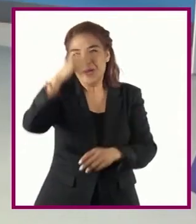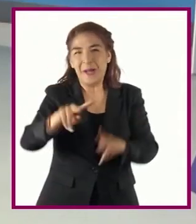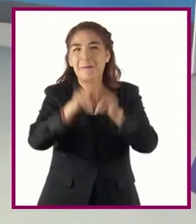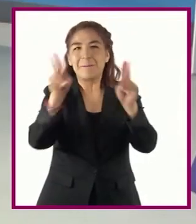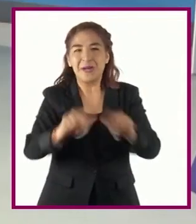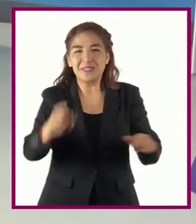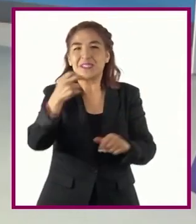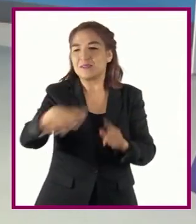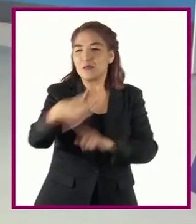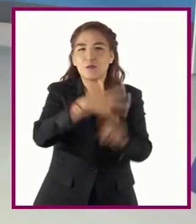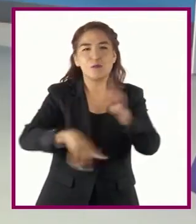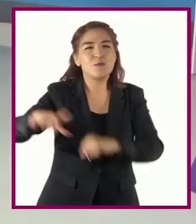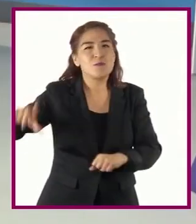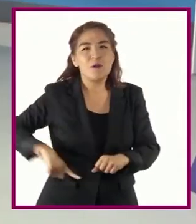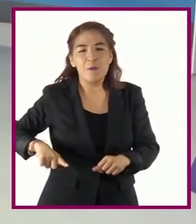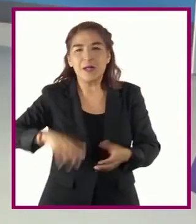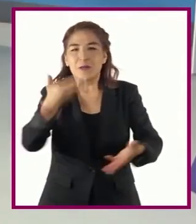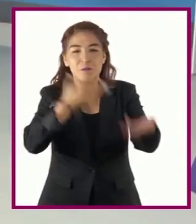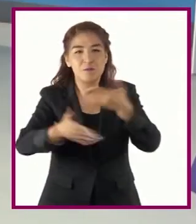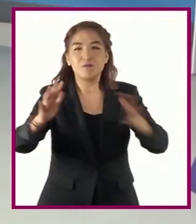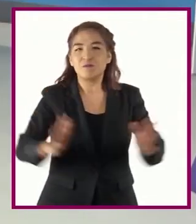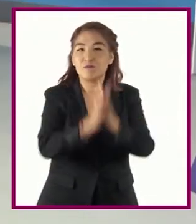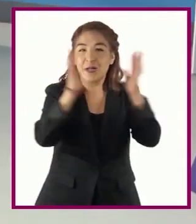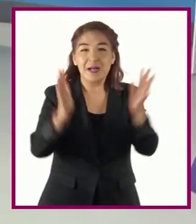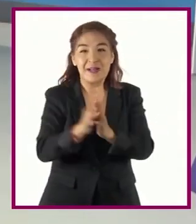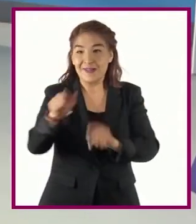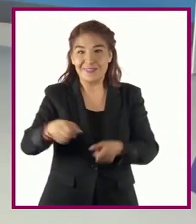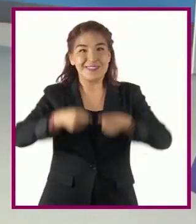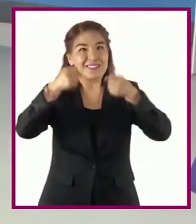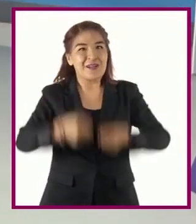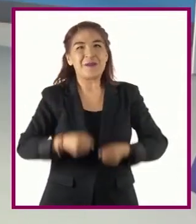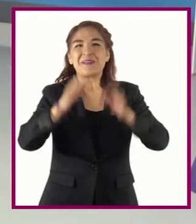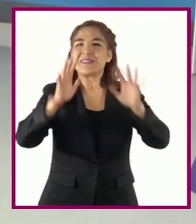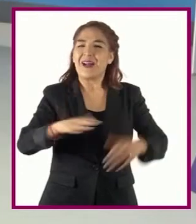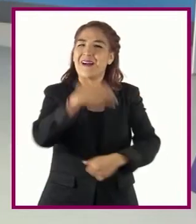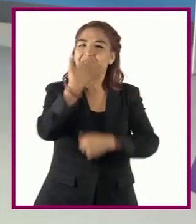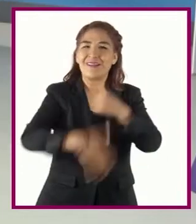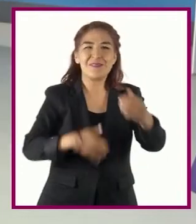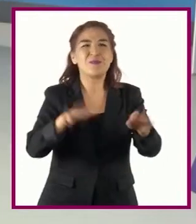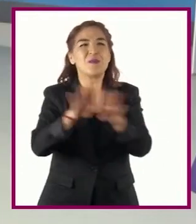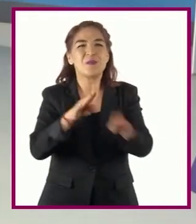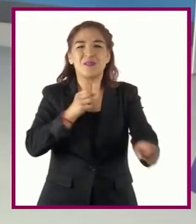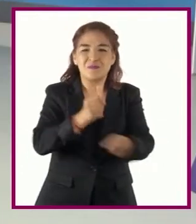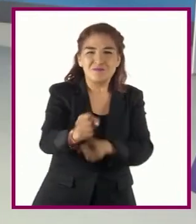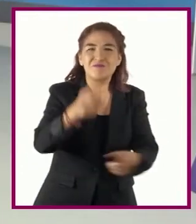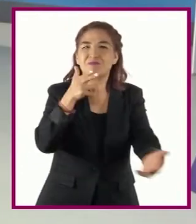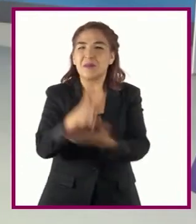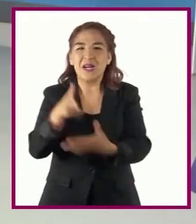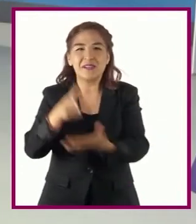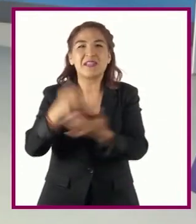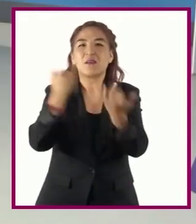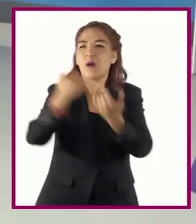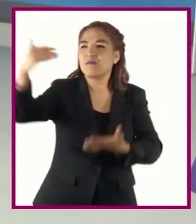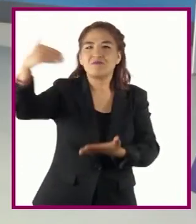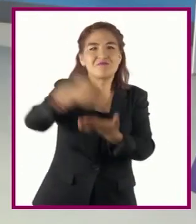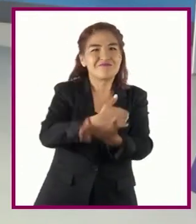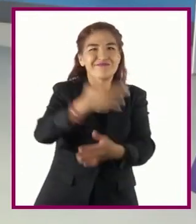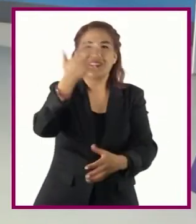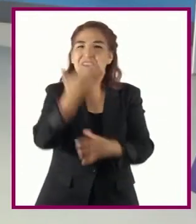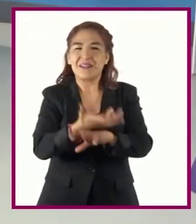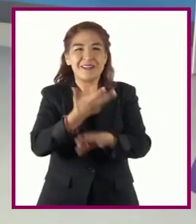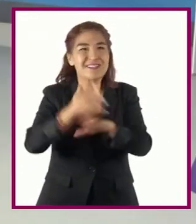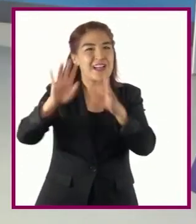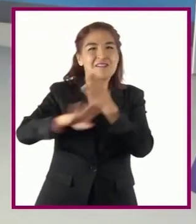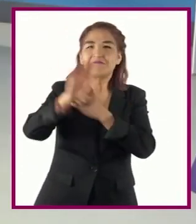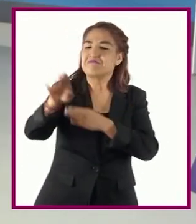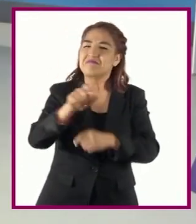establecimiento de gobiernos de corte democrático no garantizaron el fin de la violencia ni del intervencionismo estadounidense, así